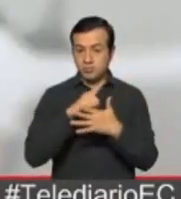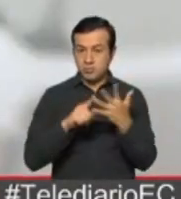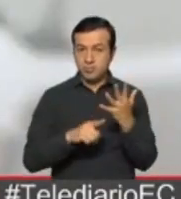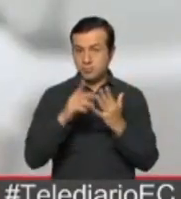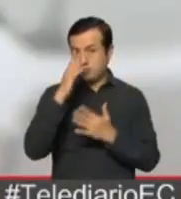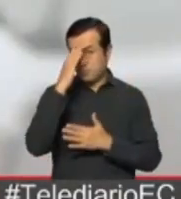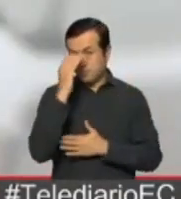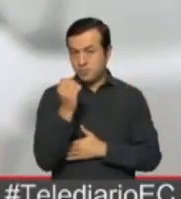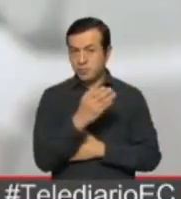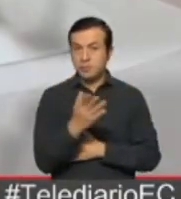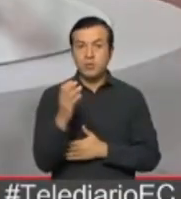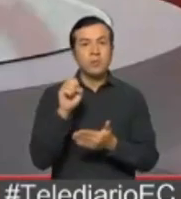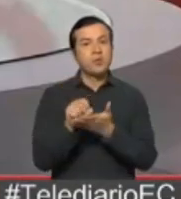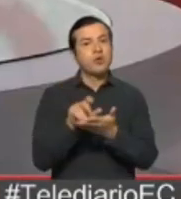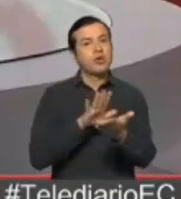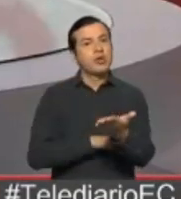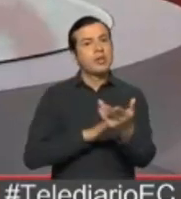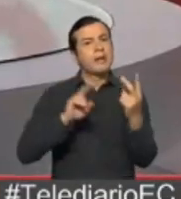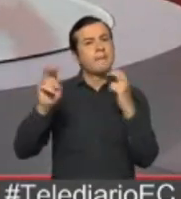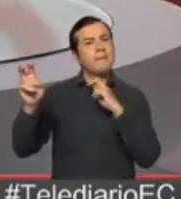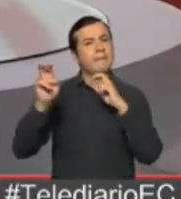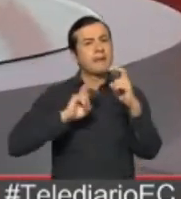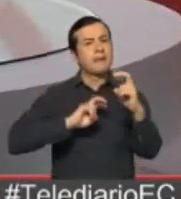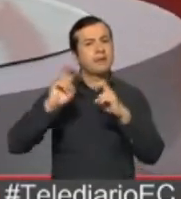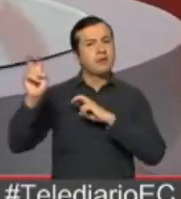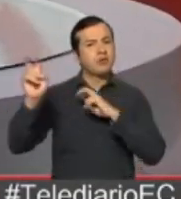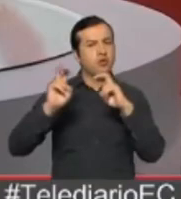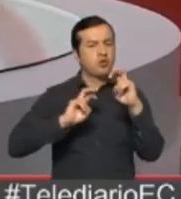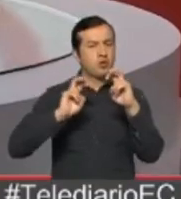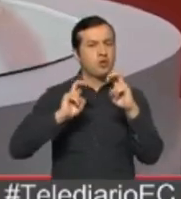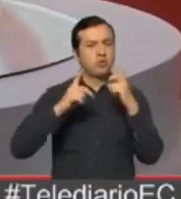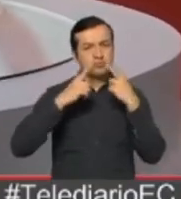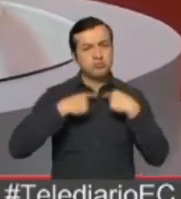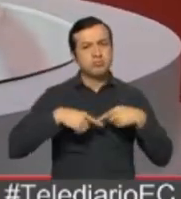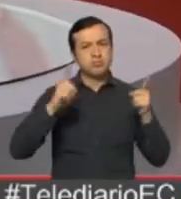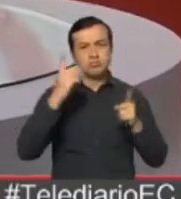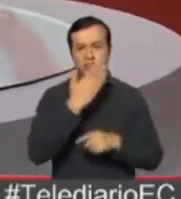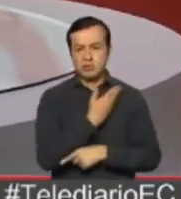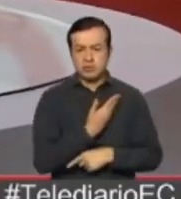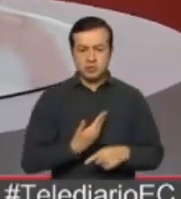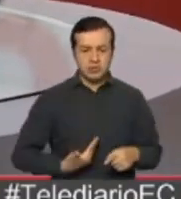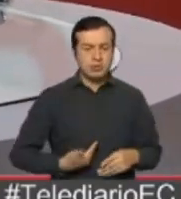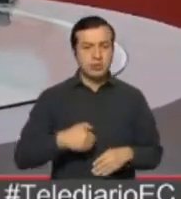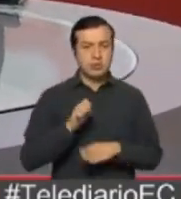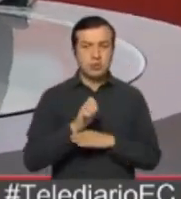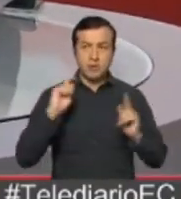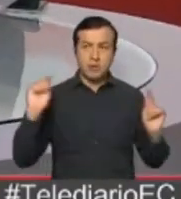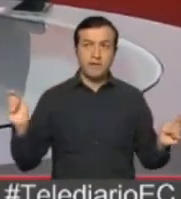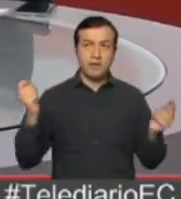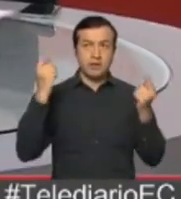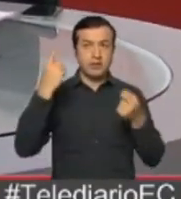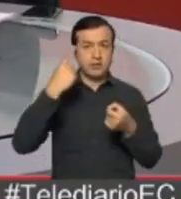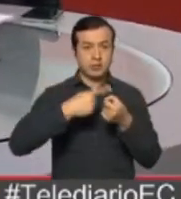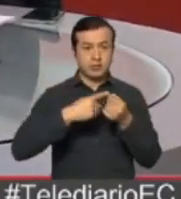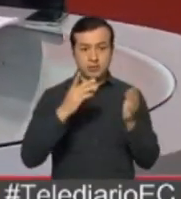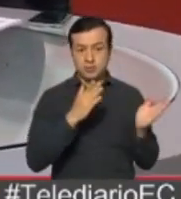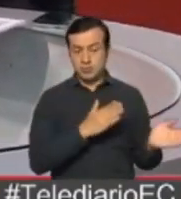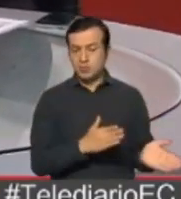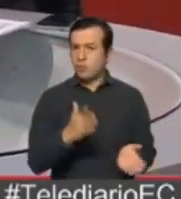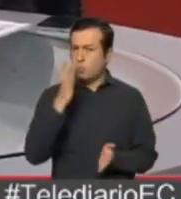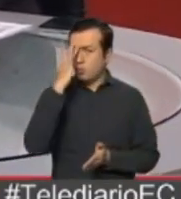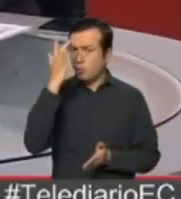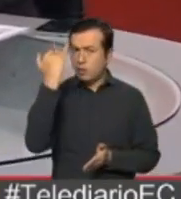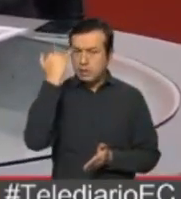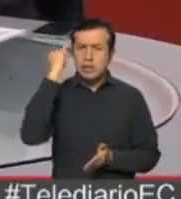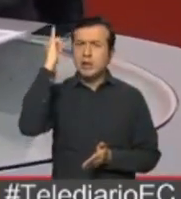nosotros este proyecto de metro federico para la capital fue anunciado por el presidente de la república en las fiestas de quito cómo surgió justamente